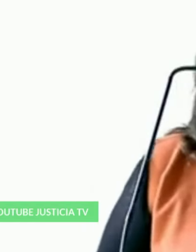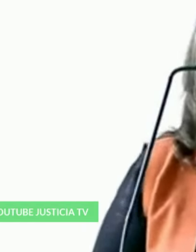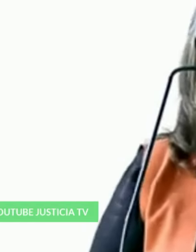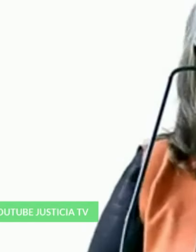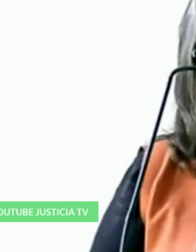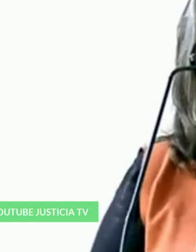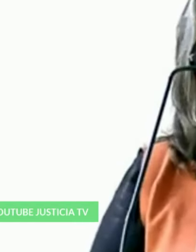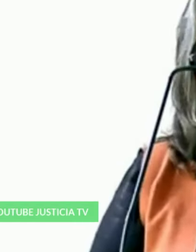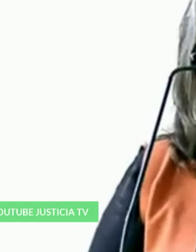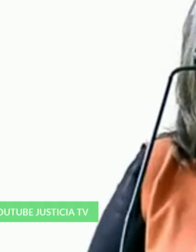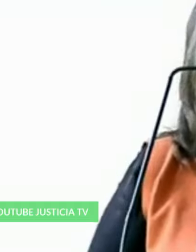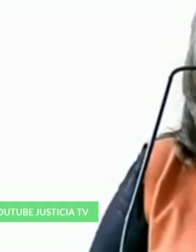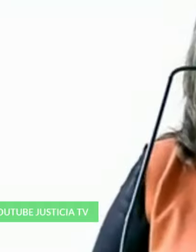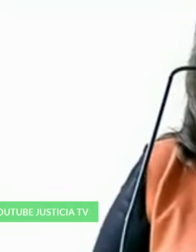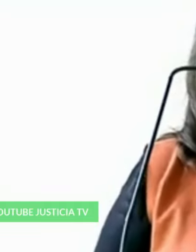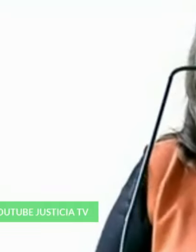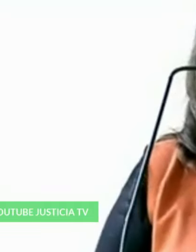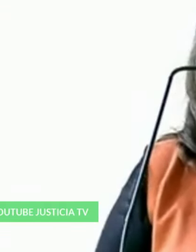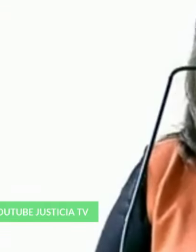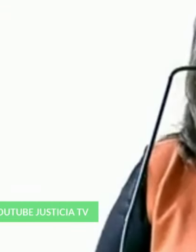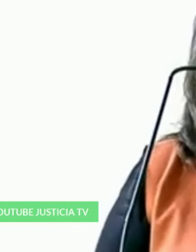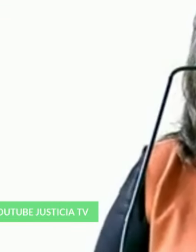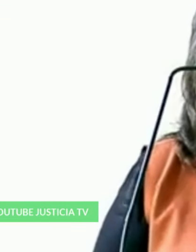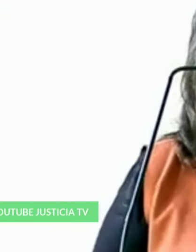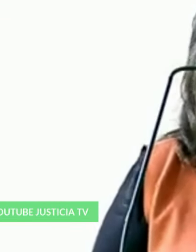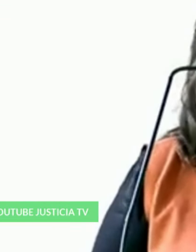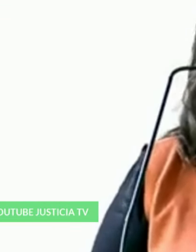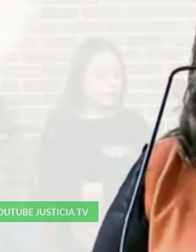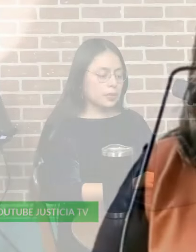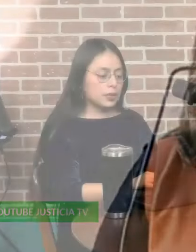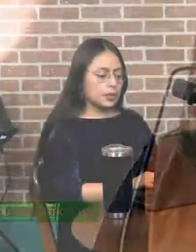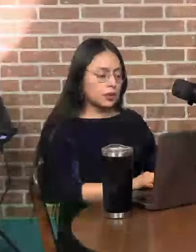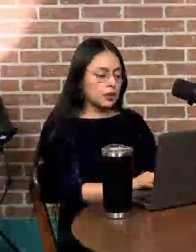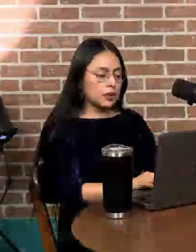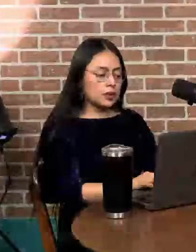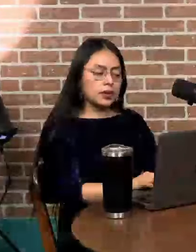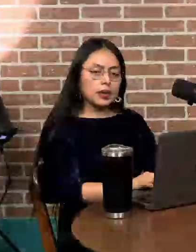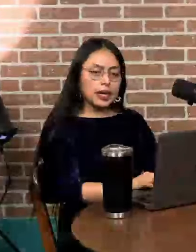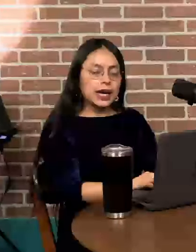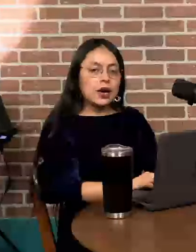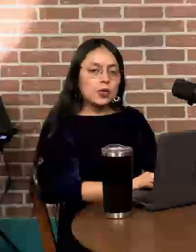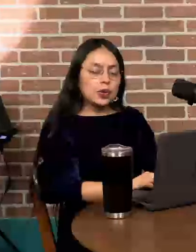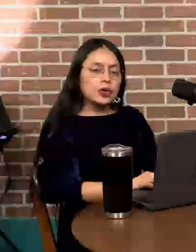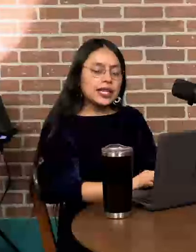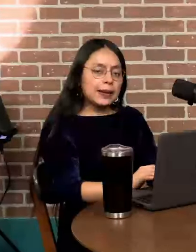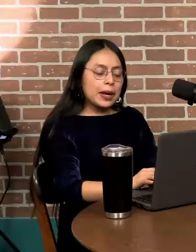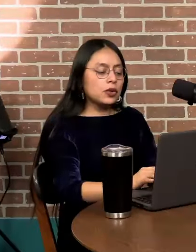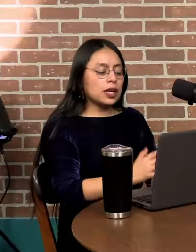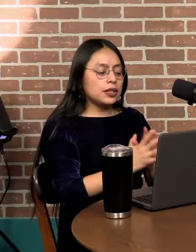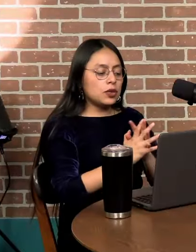la justicia sino de todo nuestro país Bueno ese llamado que hizo la